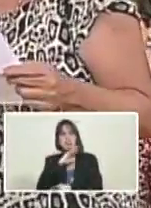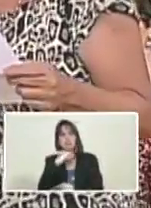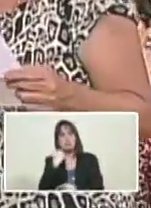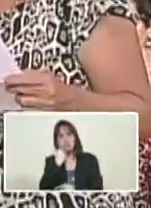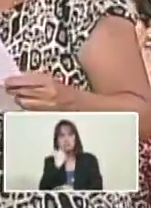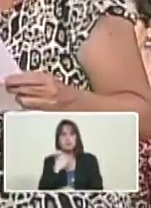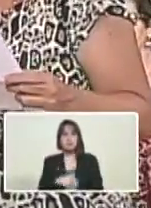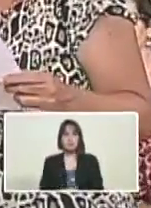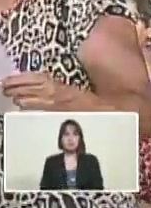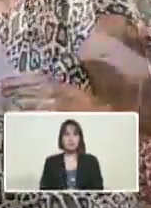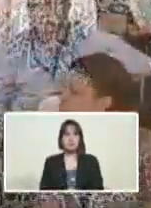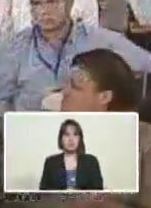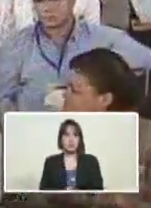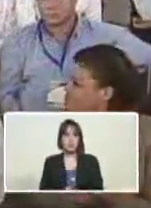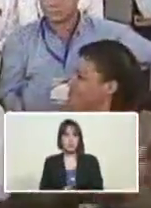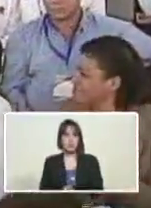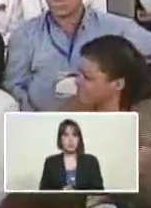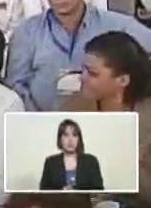hospitalizados.